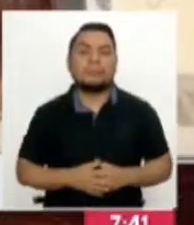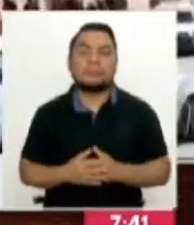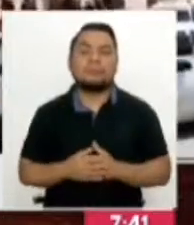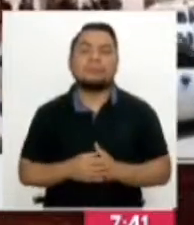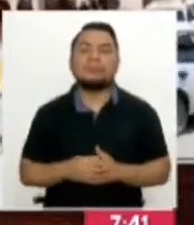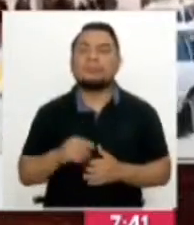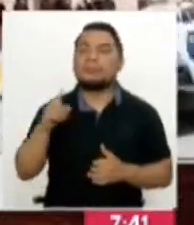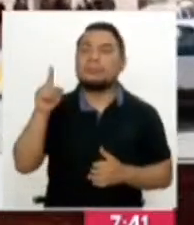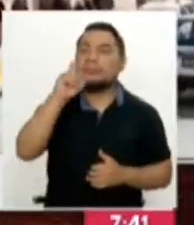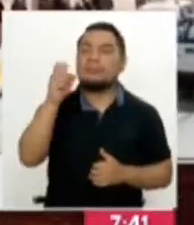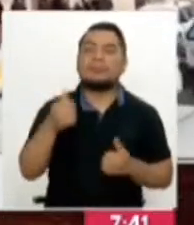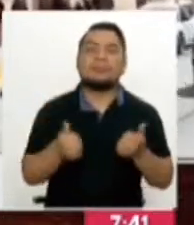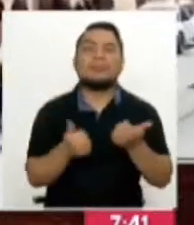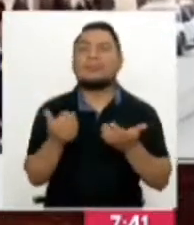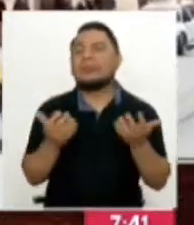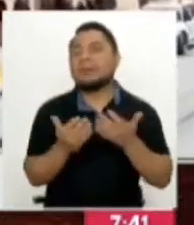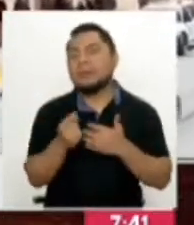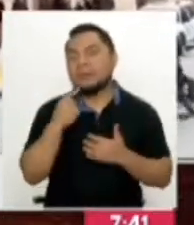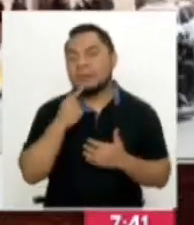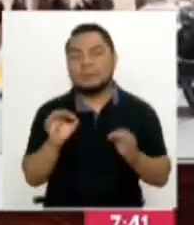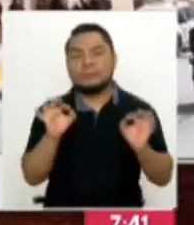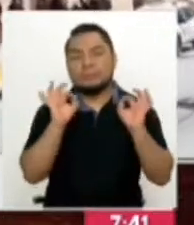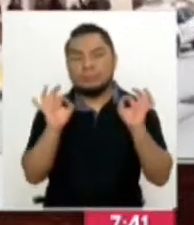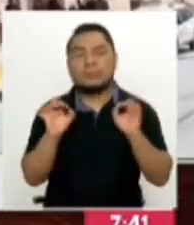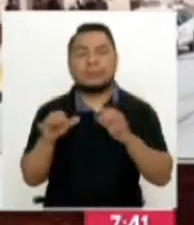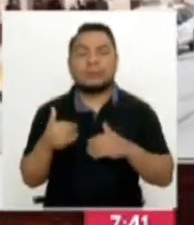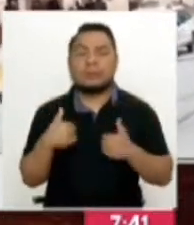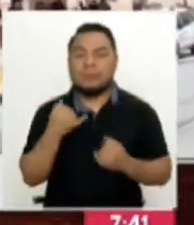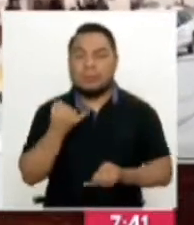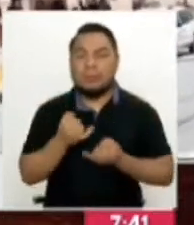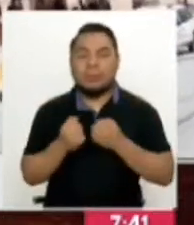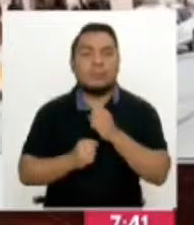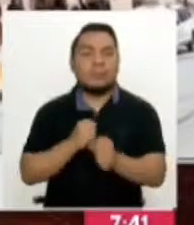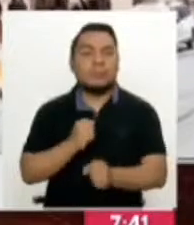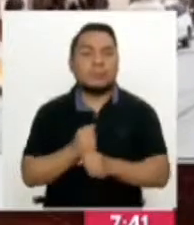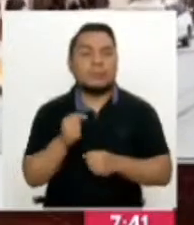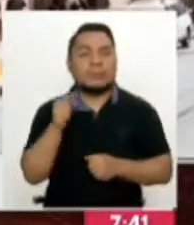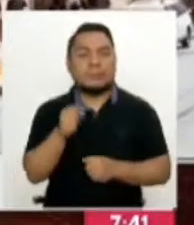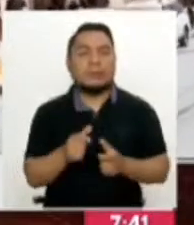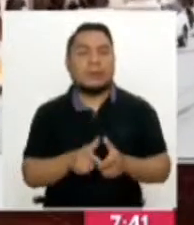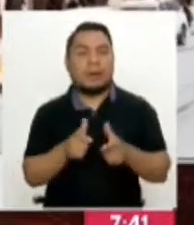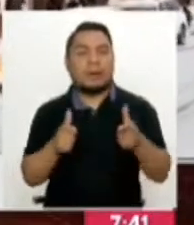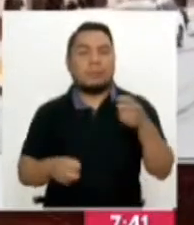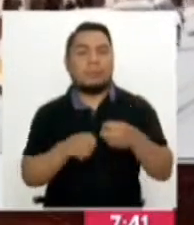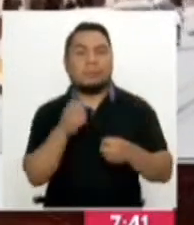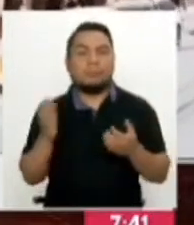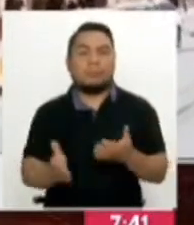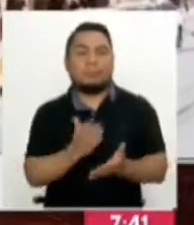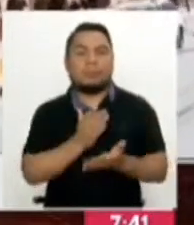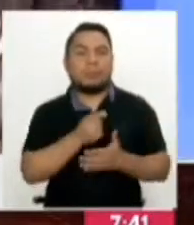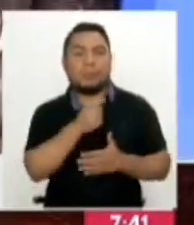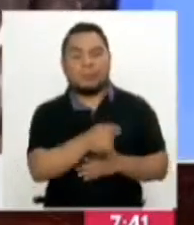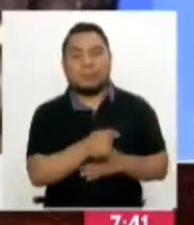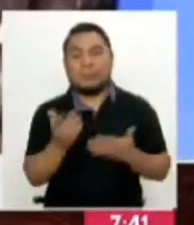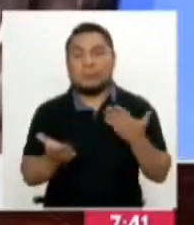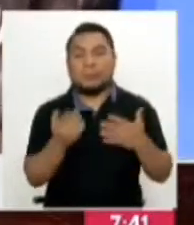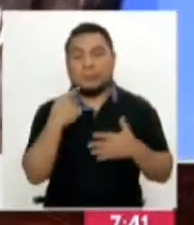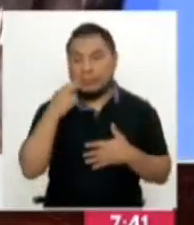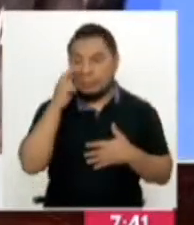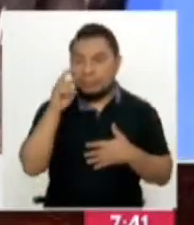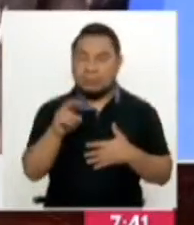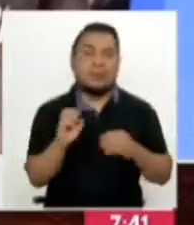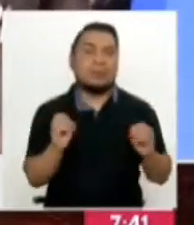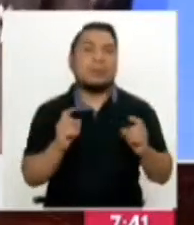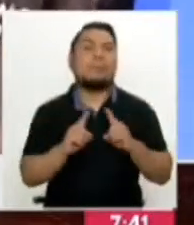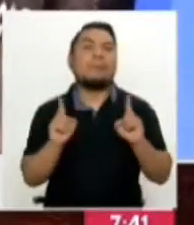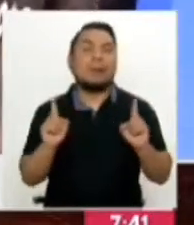¿Y cuál es el nivel de, digamos, de efectividad que se tiene en los últimos años a este grave problema? Porque es un problema que quizás no se visibiliza mucho,